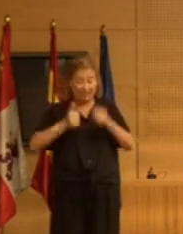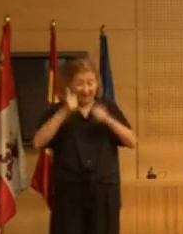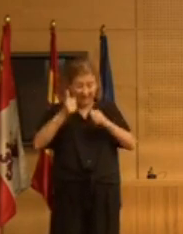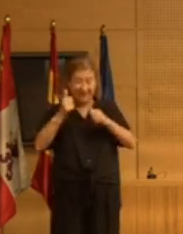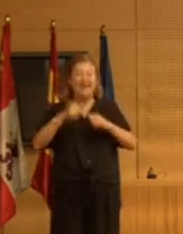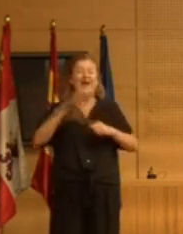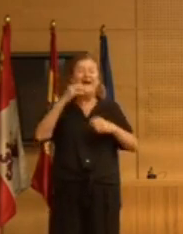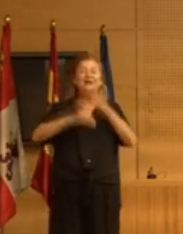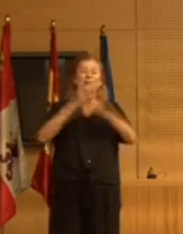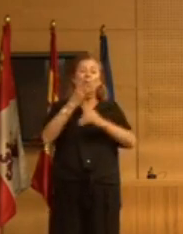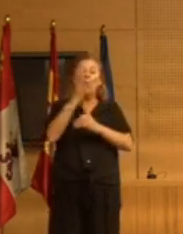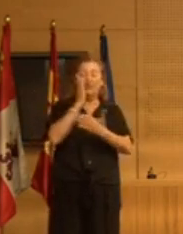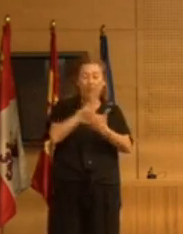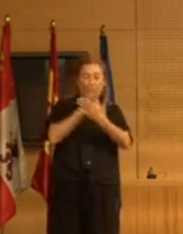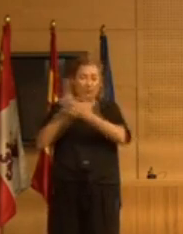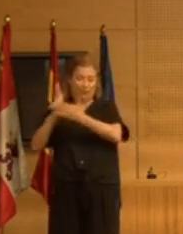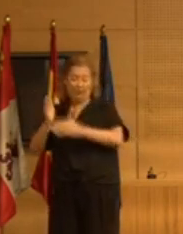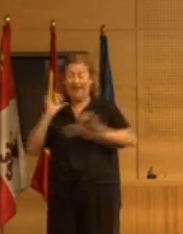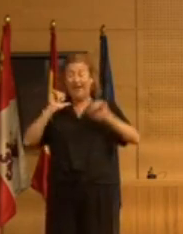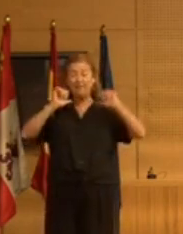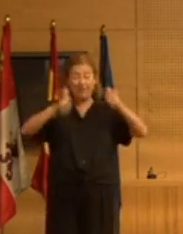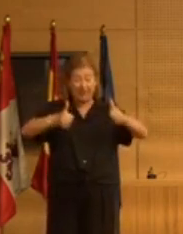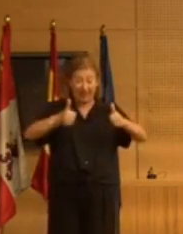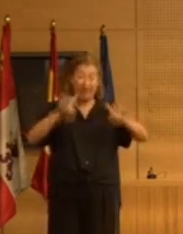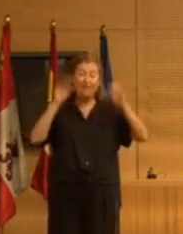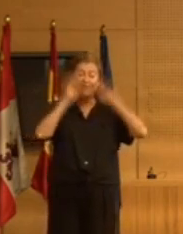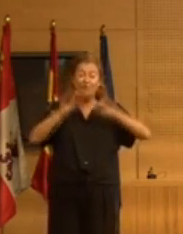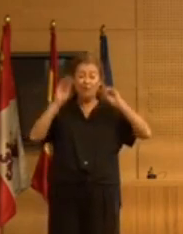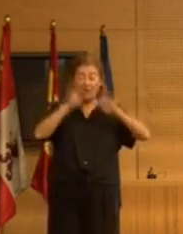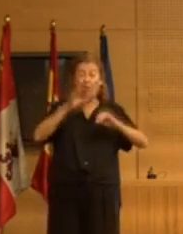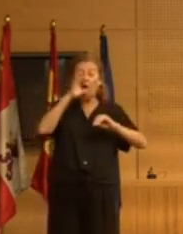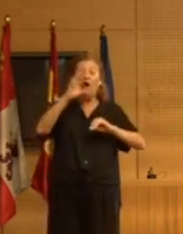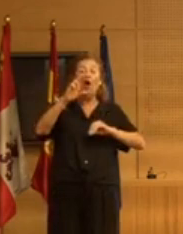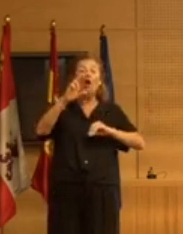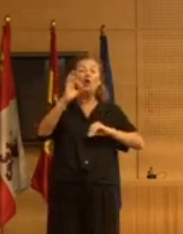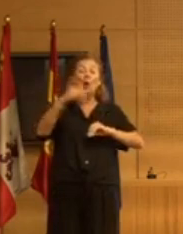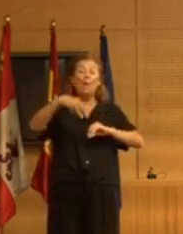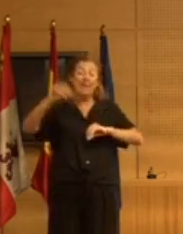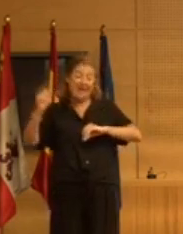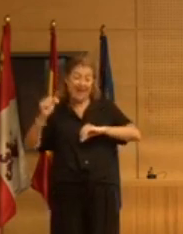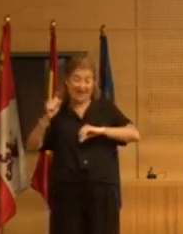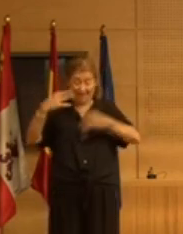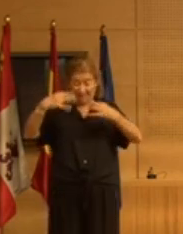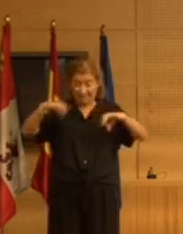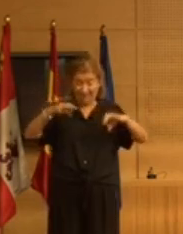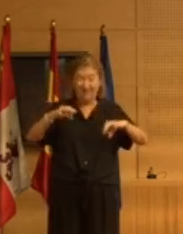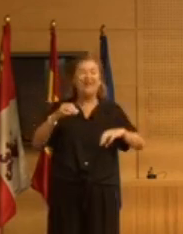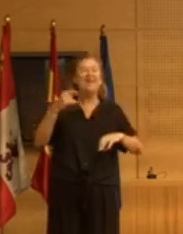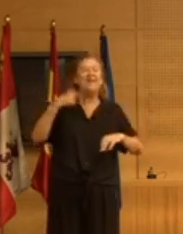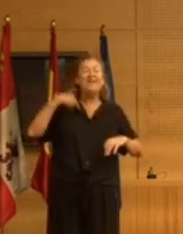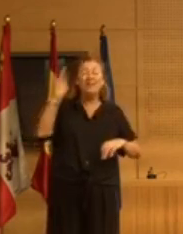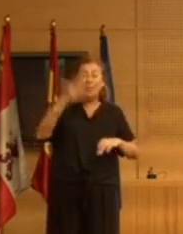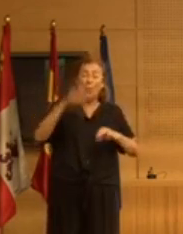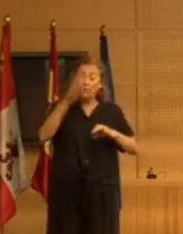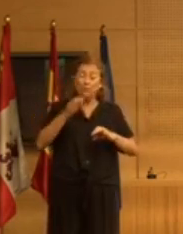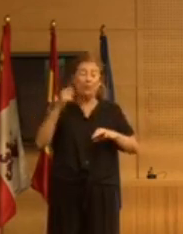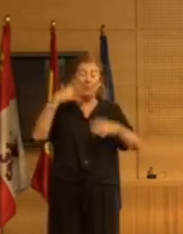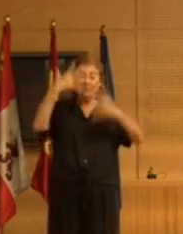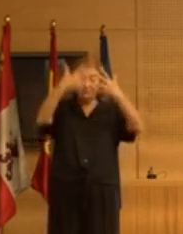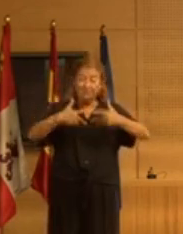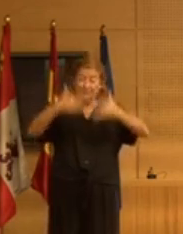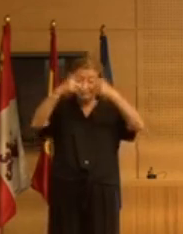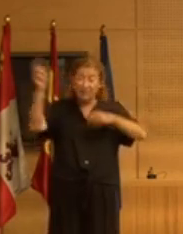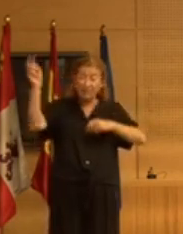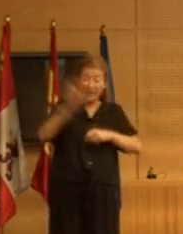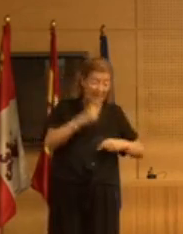4 cortes justo antes del inicio de la formación Chrome estándar, eh, justo después de la auditoría, cuando ya se han